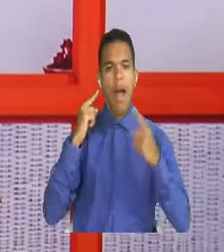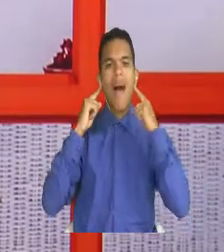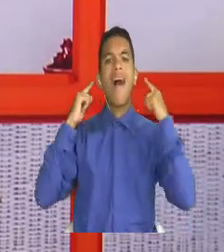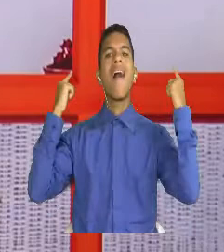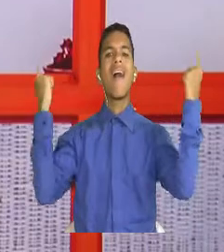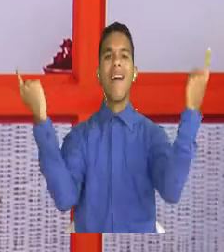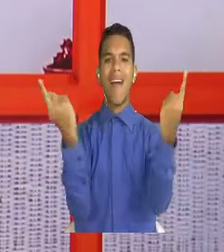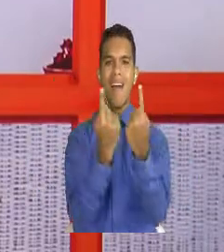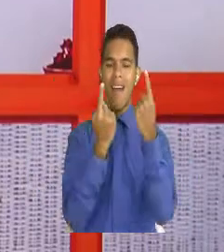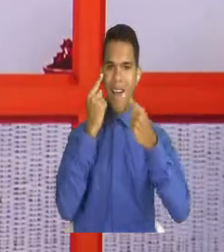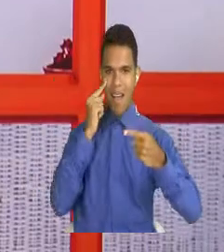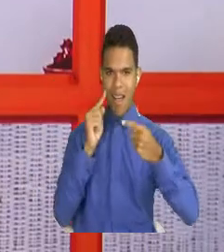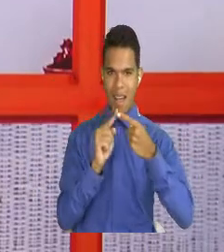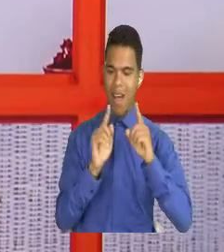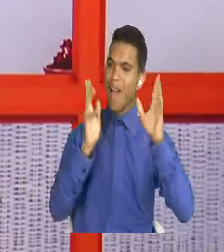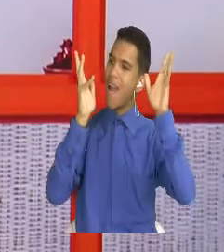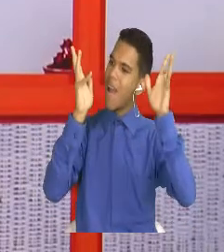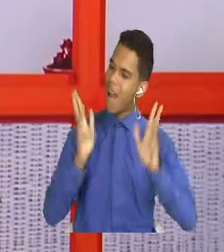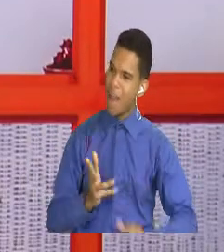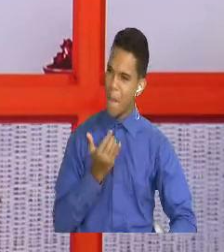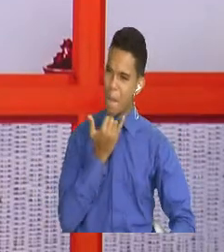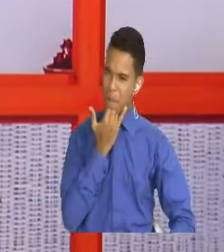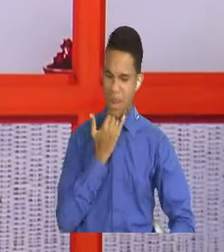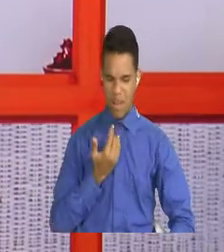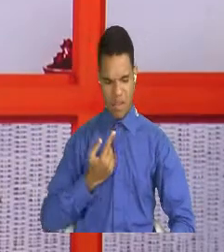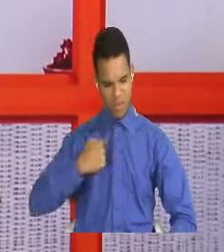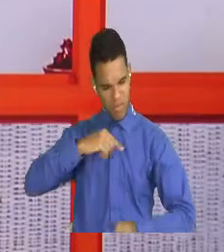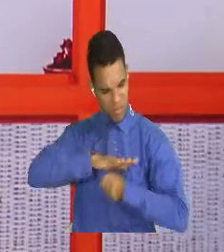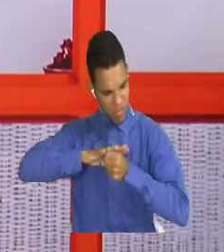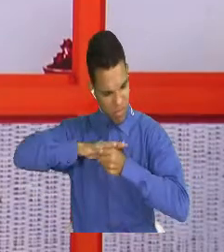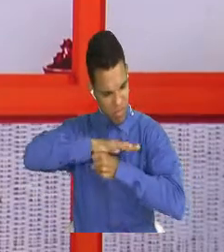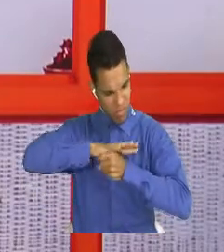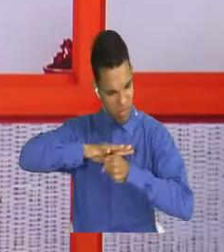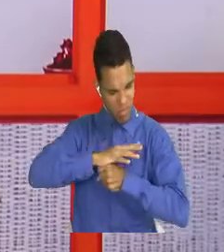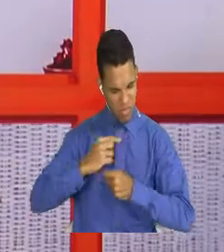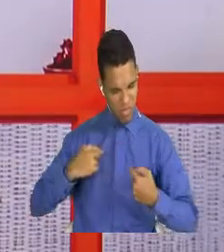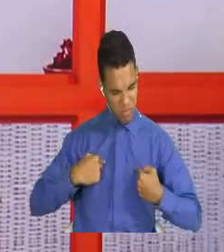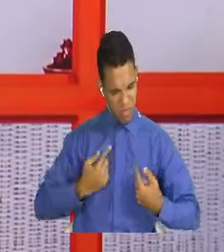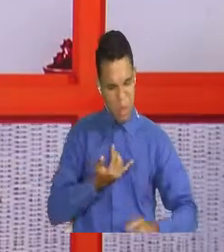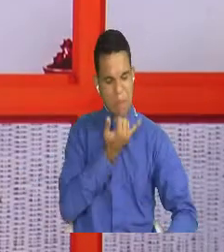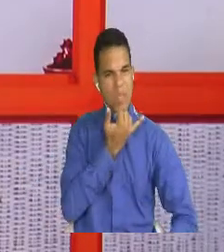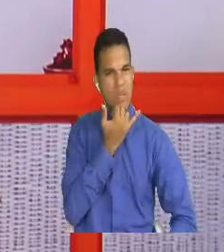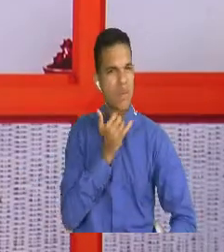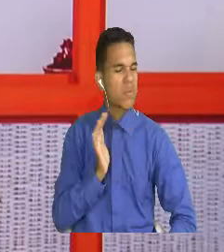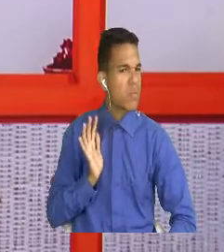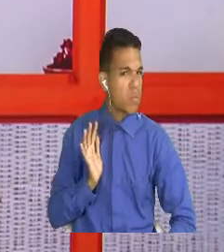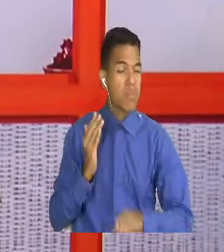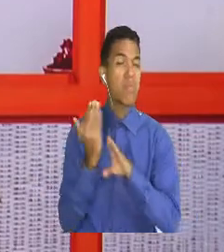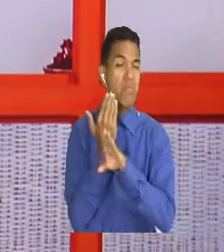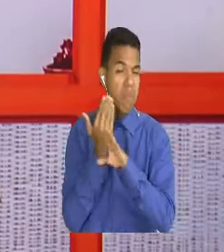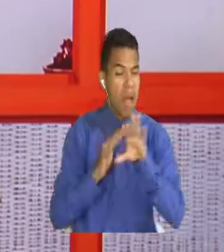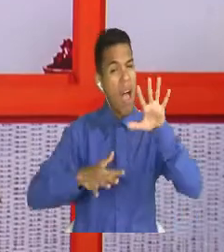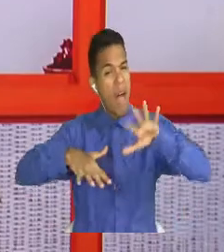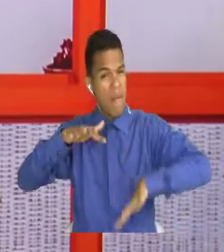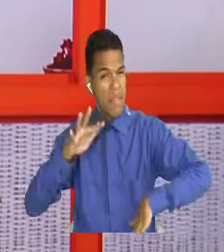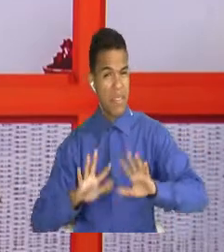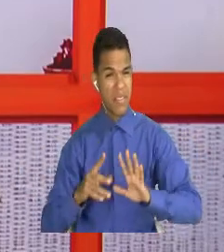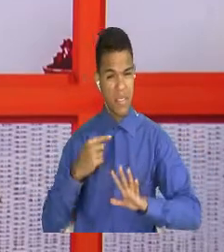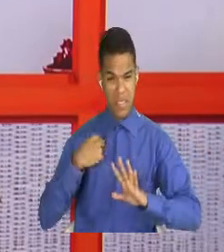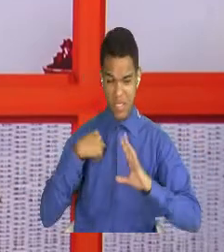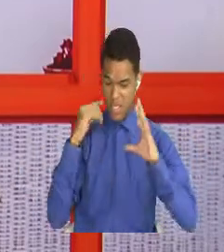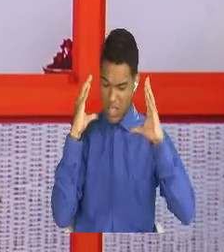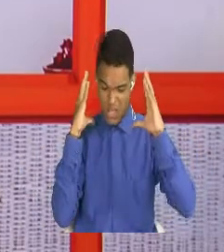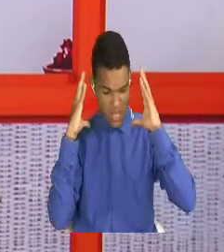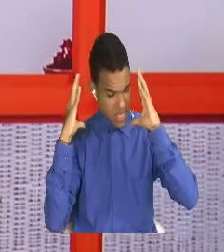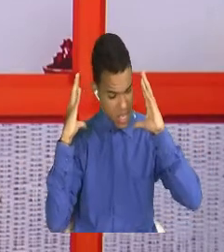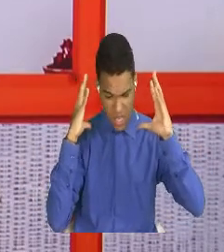más objetiva de qué nos está sucediendo a nosotros en el diario vivir. Puede presentarse muchas dificultades y de pronto la persona está tan